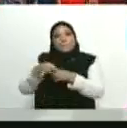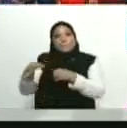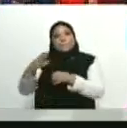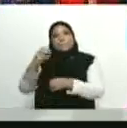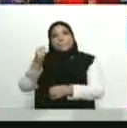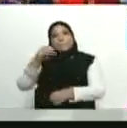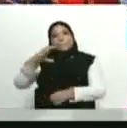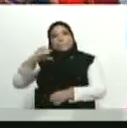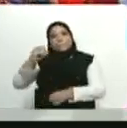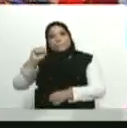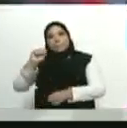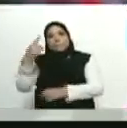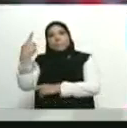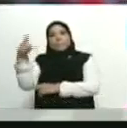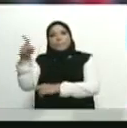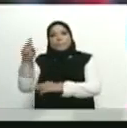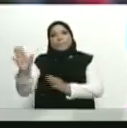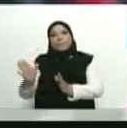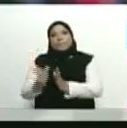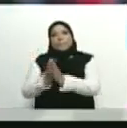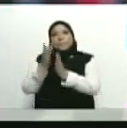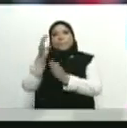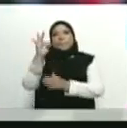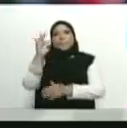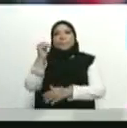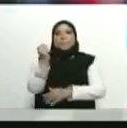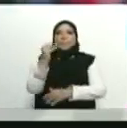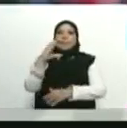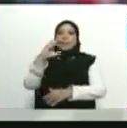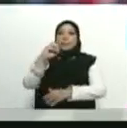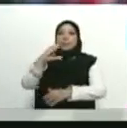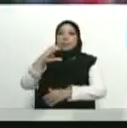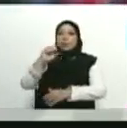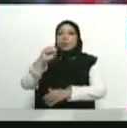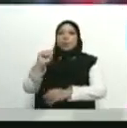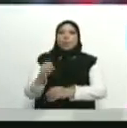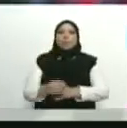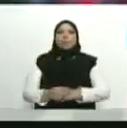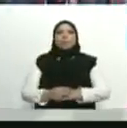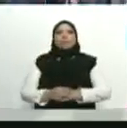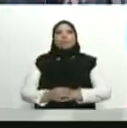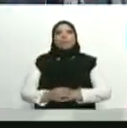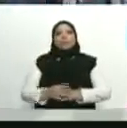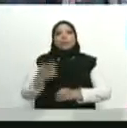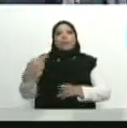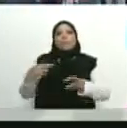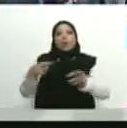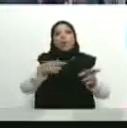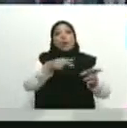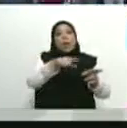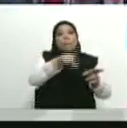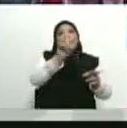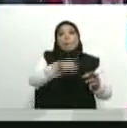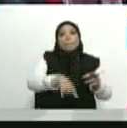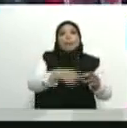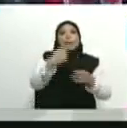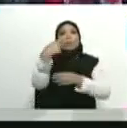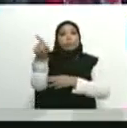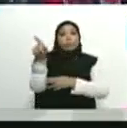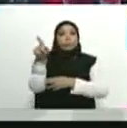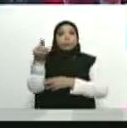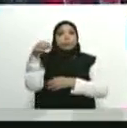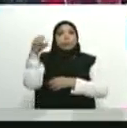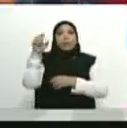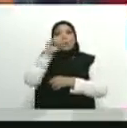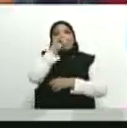Acosta, parroquia San Francisco. En Monaga, la gente de Barrancas del Orinoco. También en el